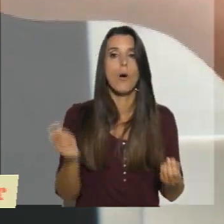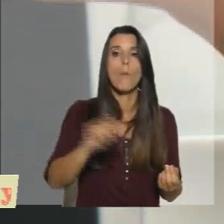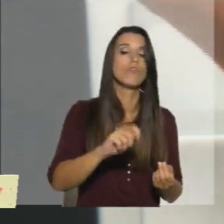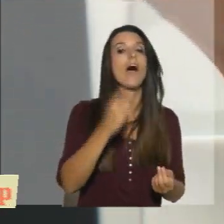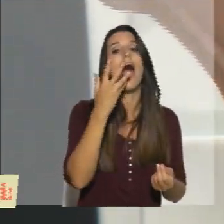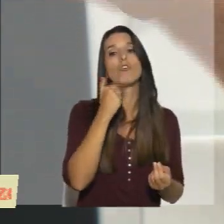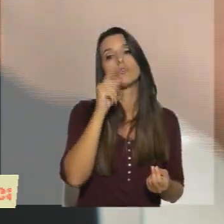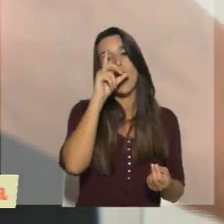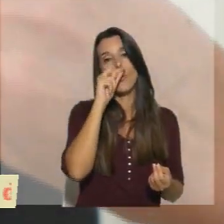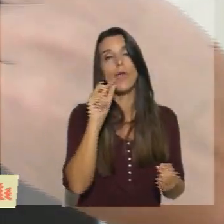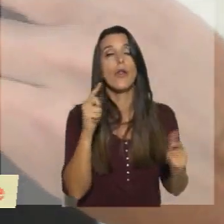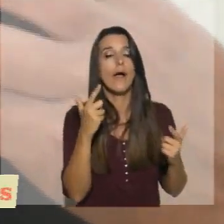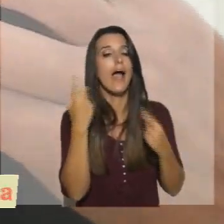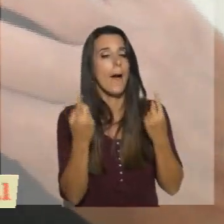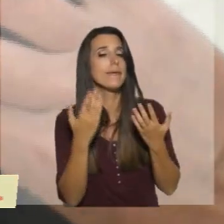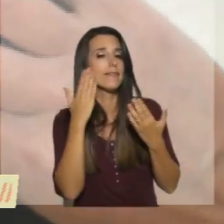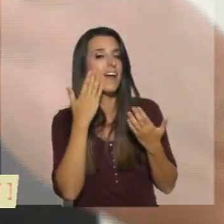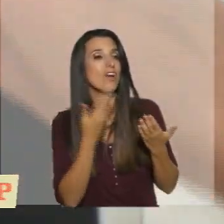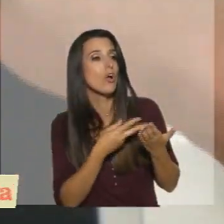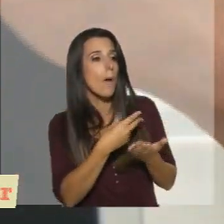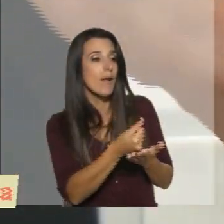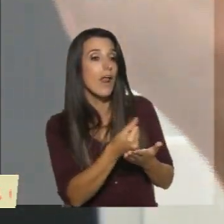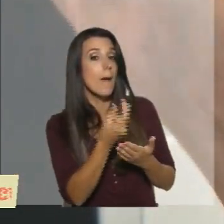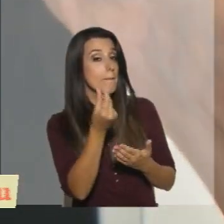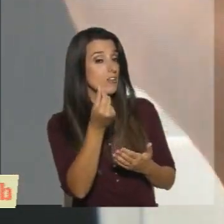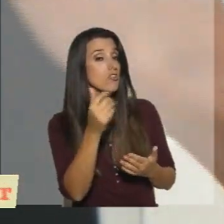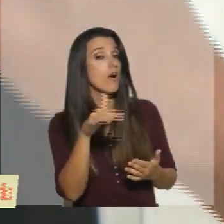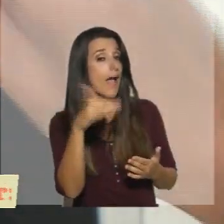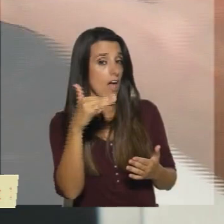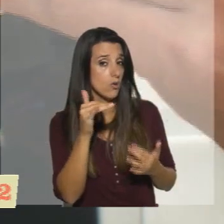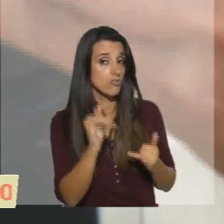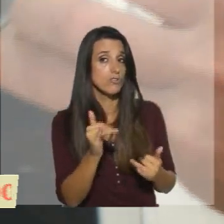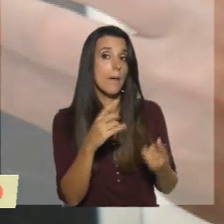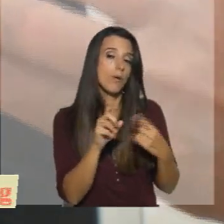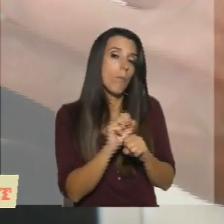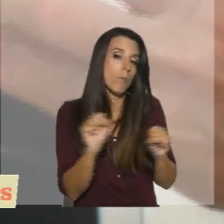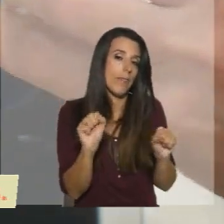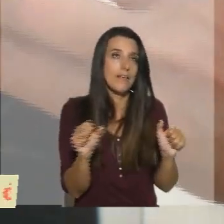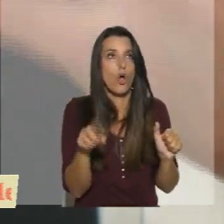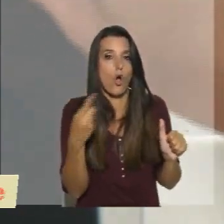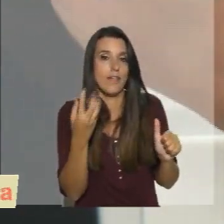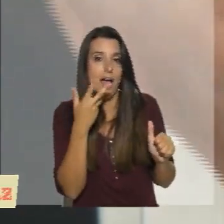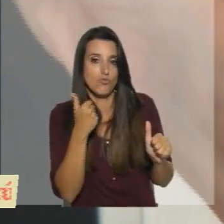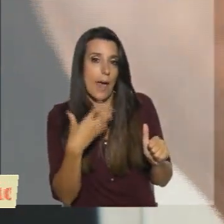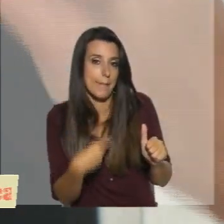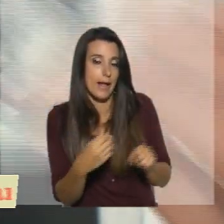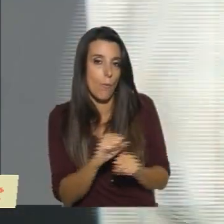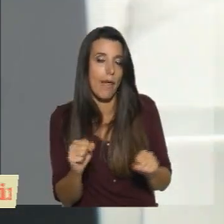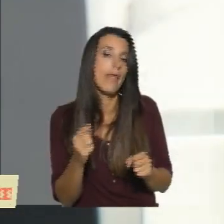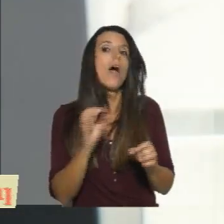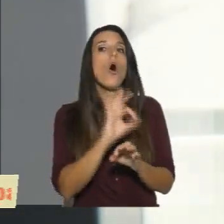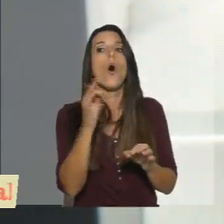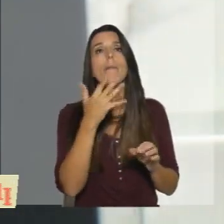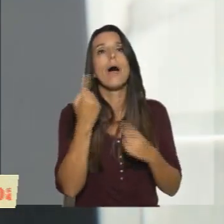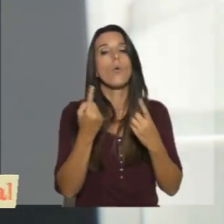si vos no tenés. Yo sé que a veces vas a comprar este azúcar, ¿viste que es más cara el azúcar? Sí. Pero lo no, y además, hacer. No sé que la utilicemos en alguna